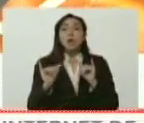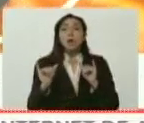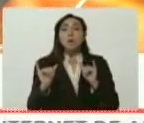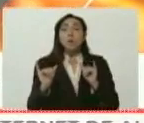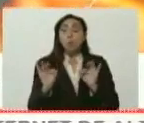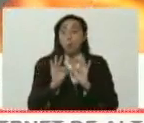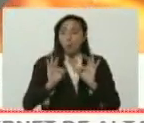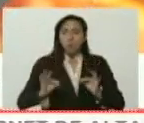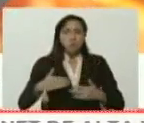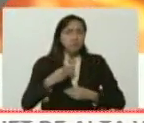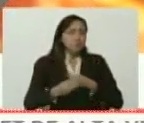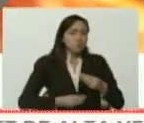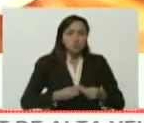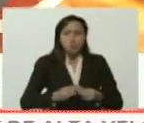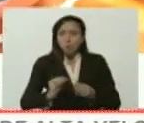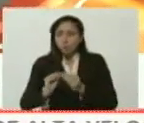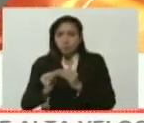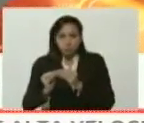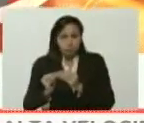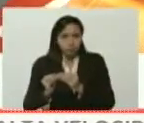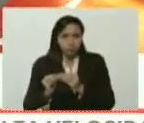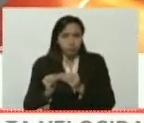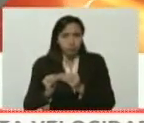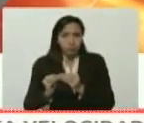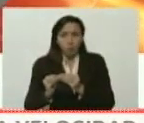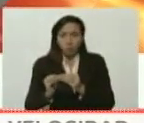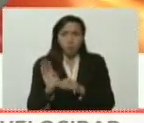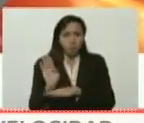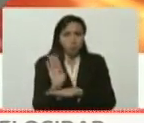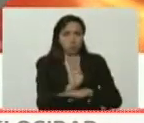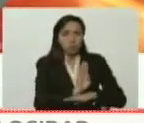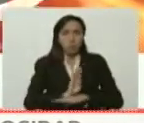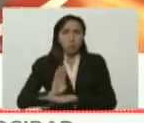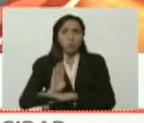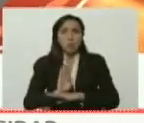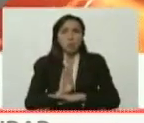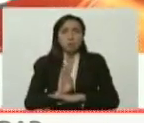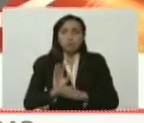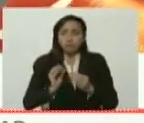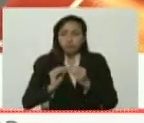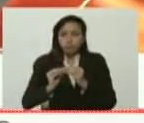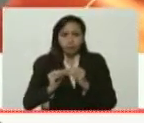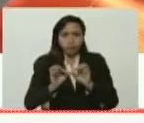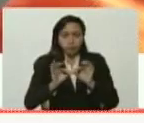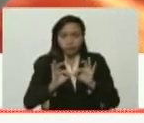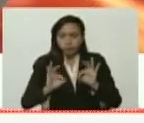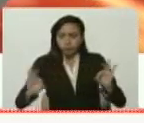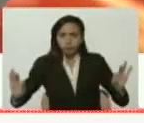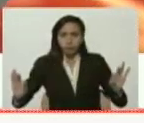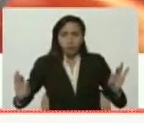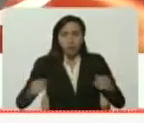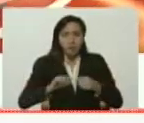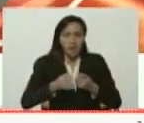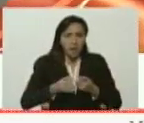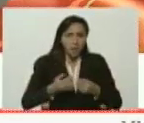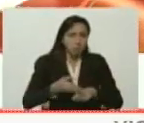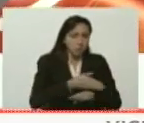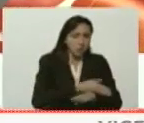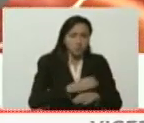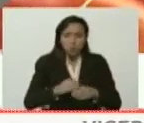realizando las maniobras con todas las medidas de seguridad para empalmar el cable y restablecer el servicio. Eso fue lo que